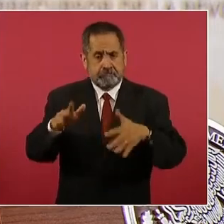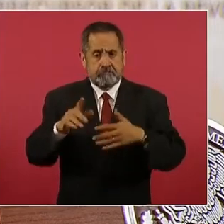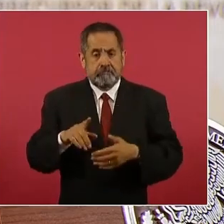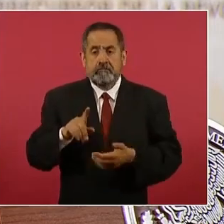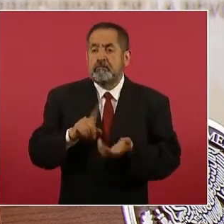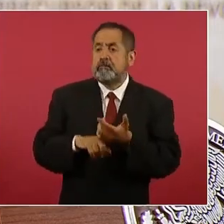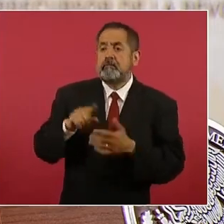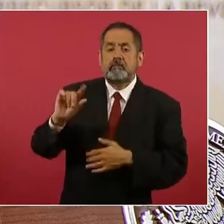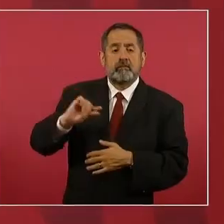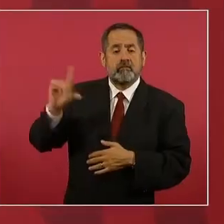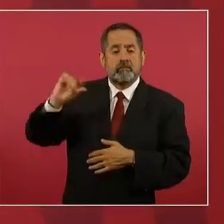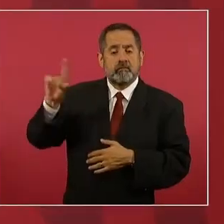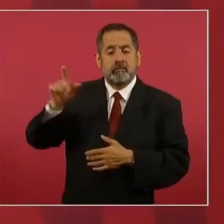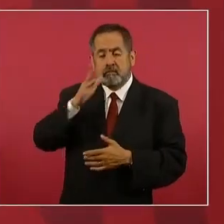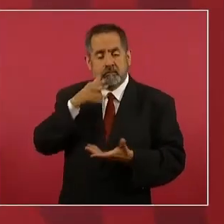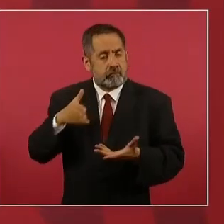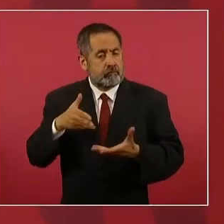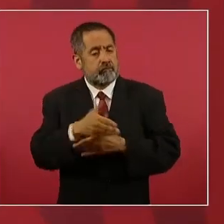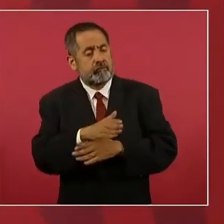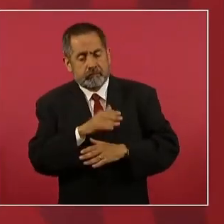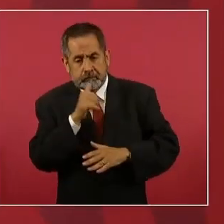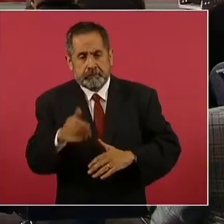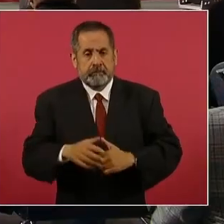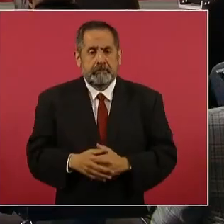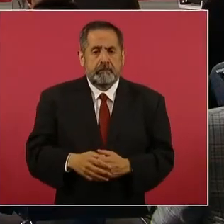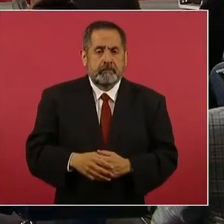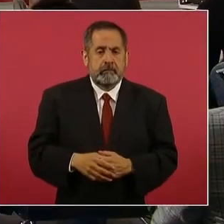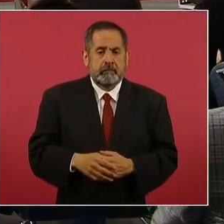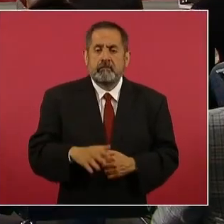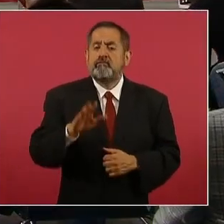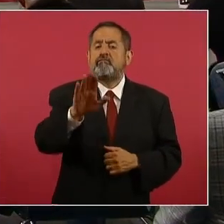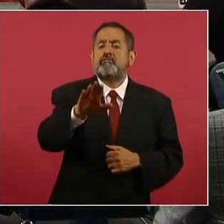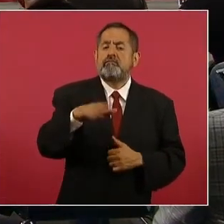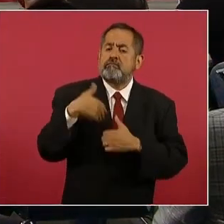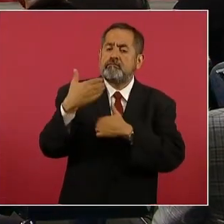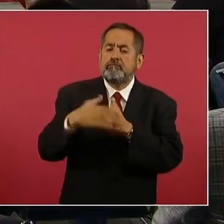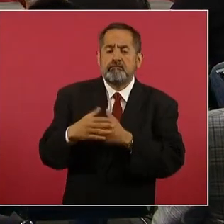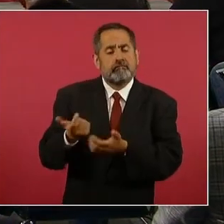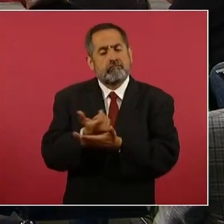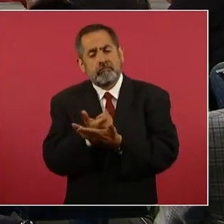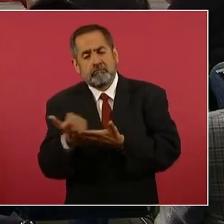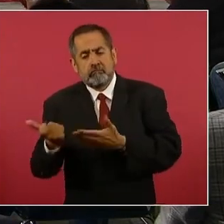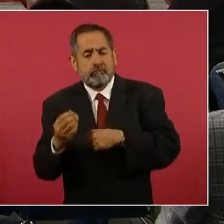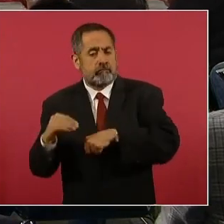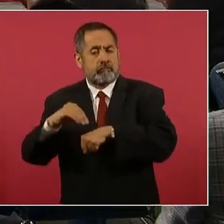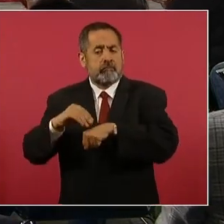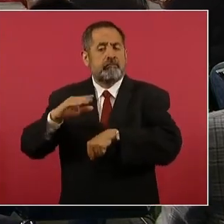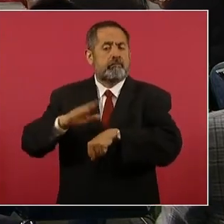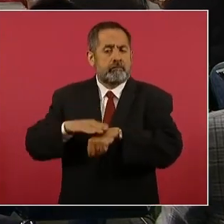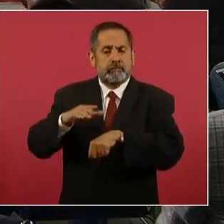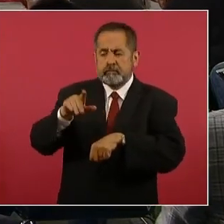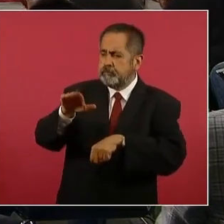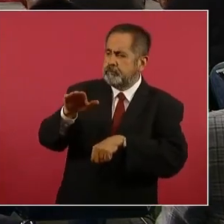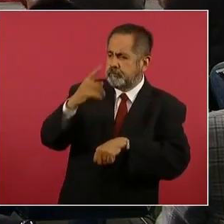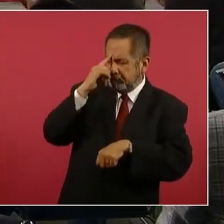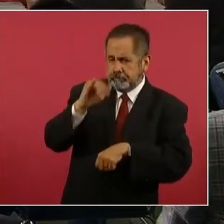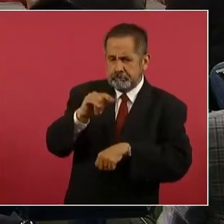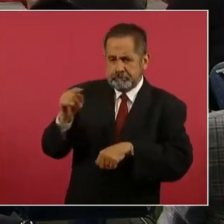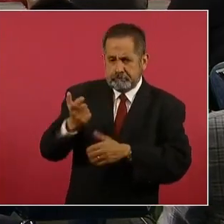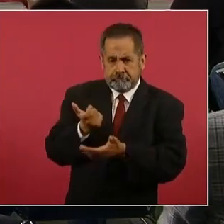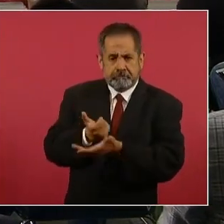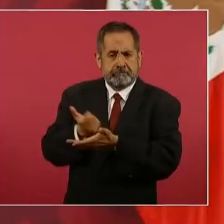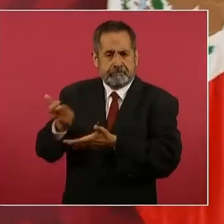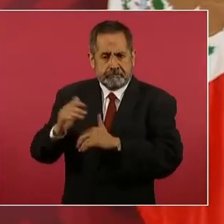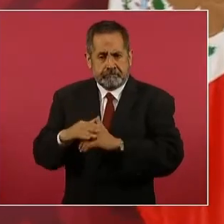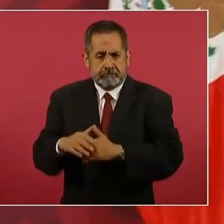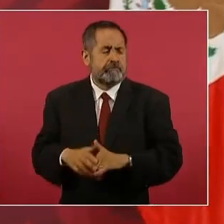funcionario participe. ¿Y la posibilidad de un incremento a los trabajadores del servicio del Estado? Ya empezamos con